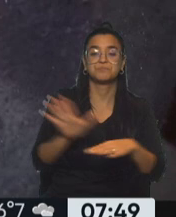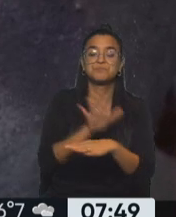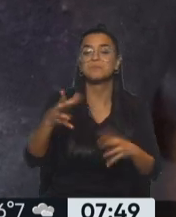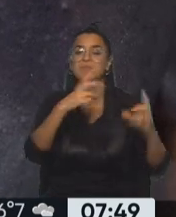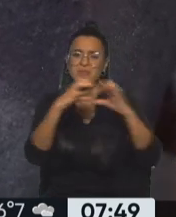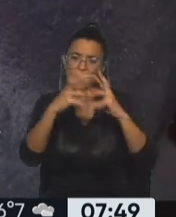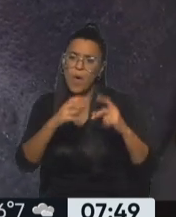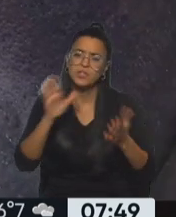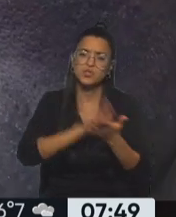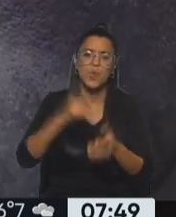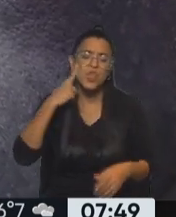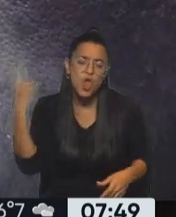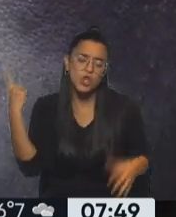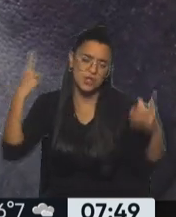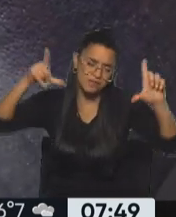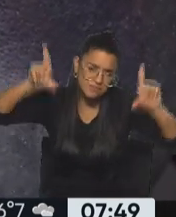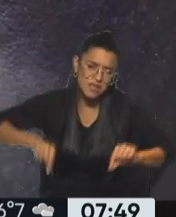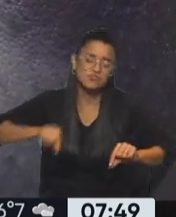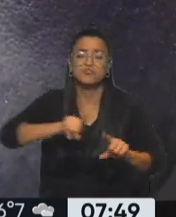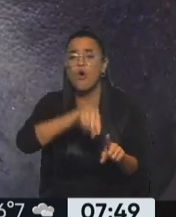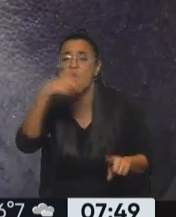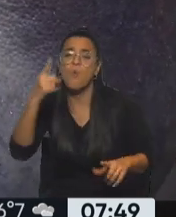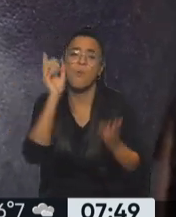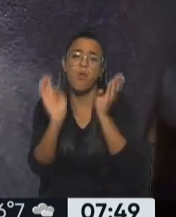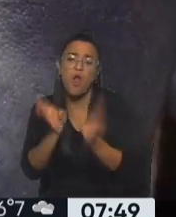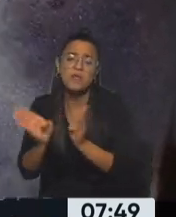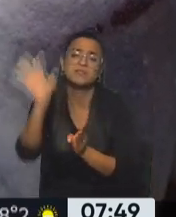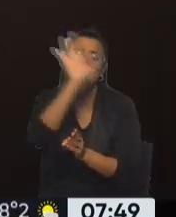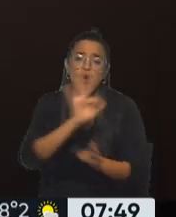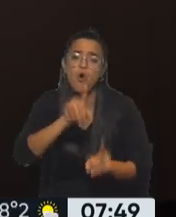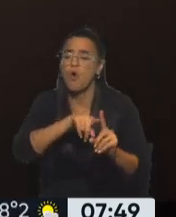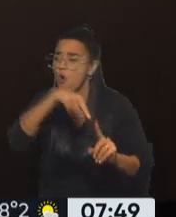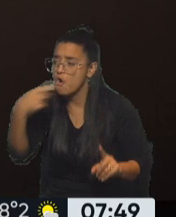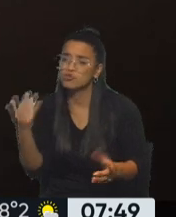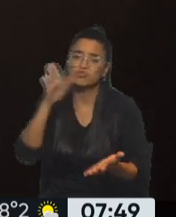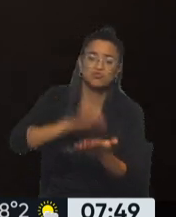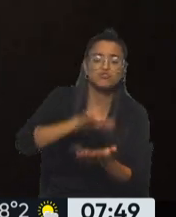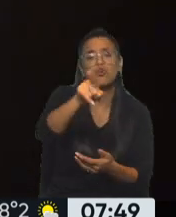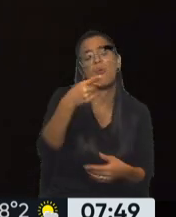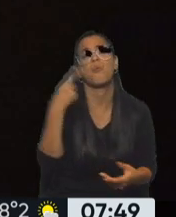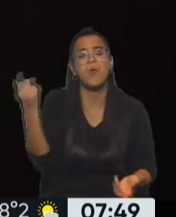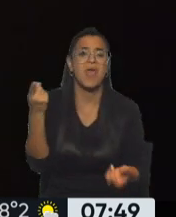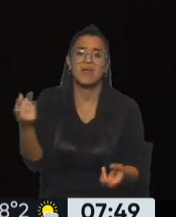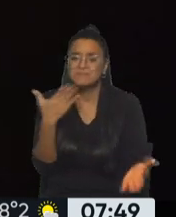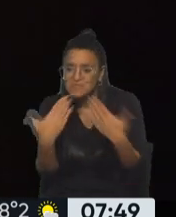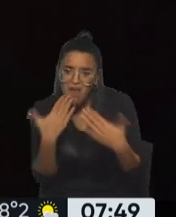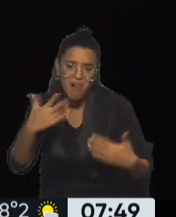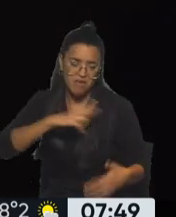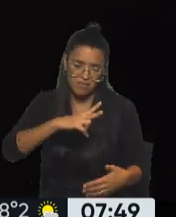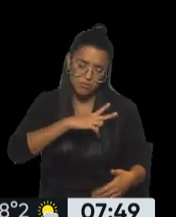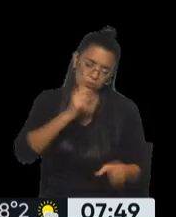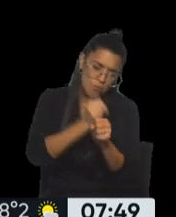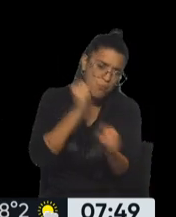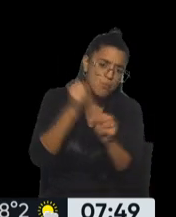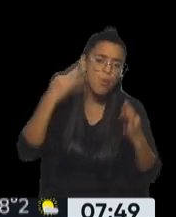debate ideológico intenso a otra de violencia o a otra que tiene que ver con una charla íntima al borde del fuego. Muy buen trabajo de todos